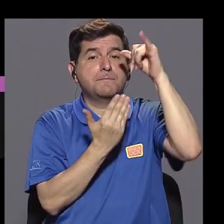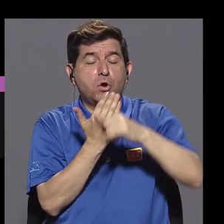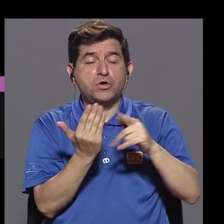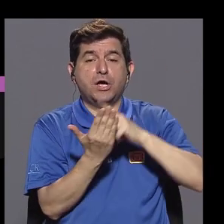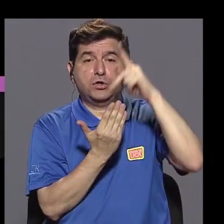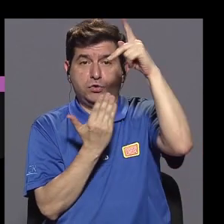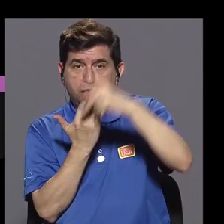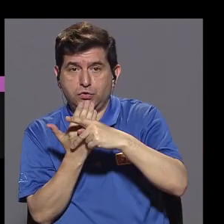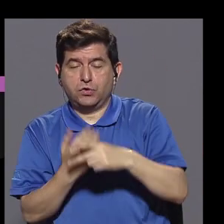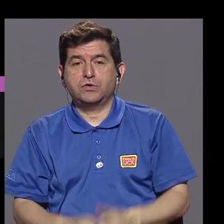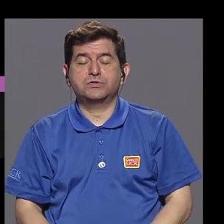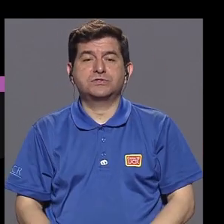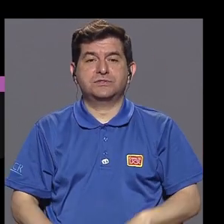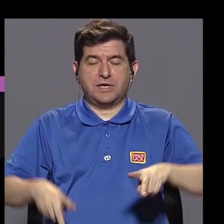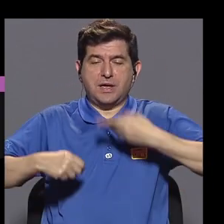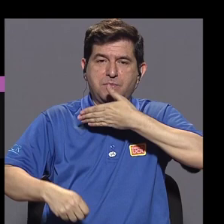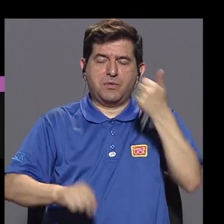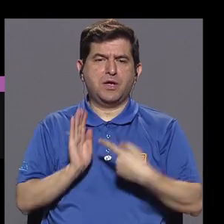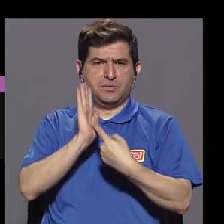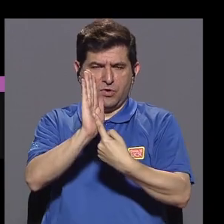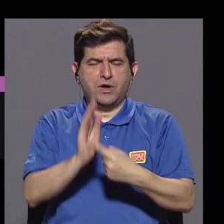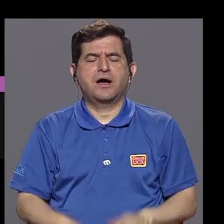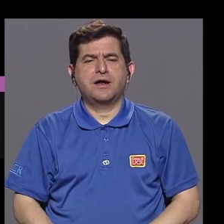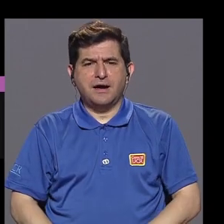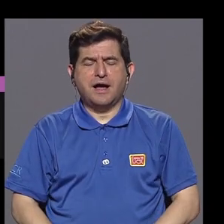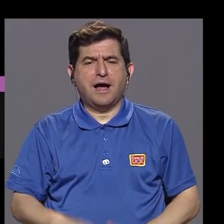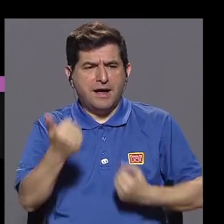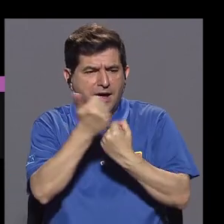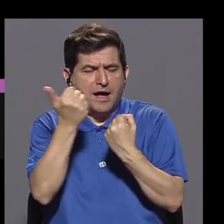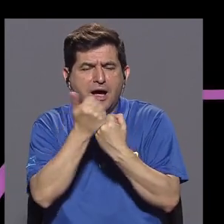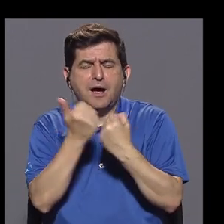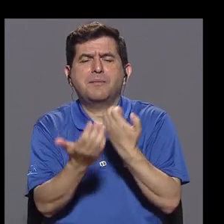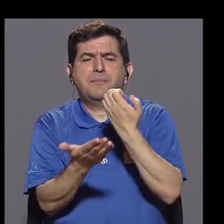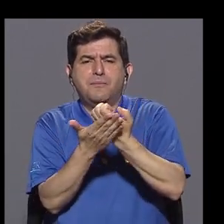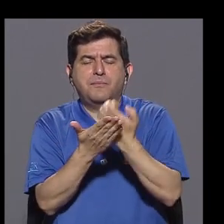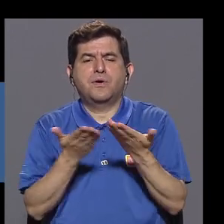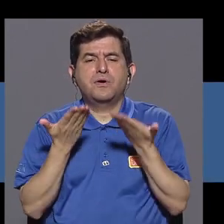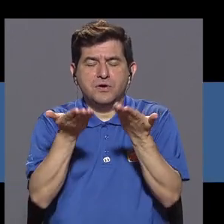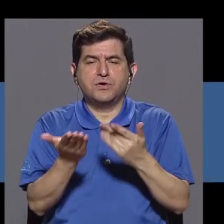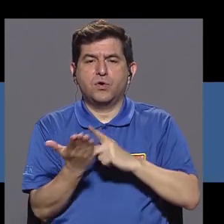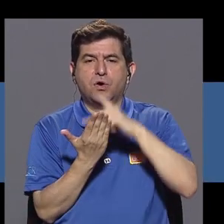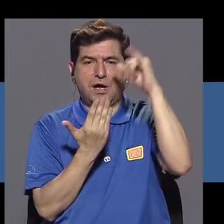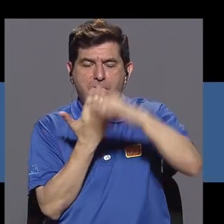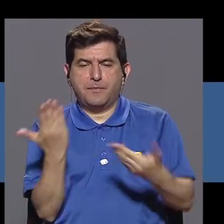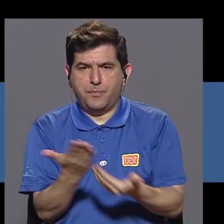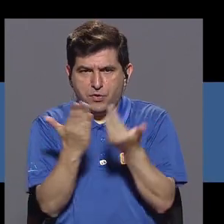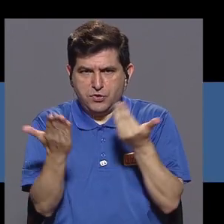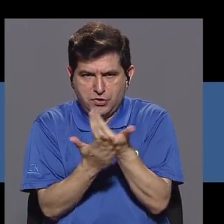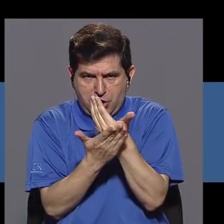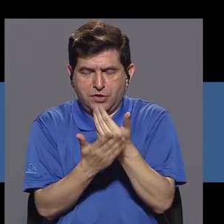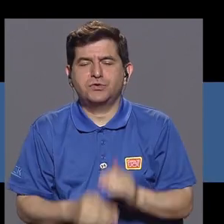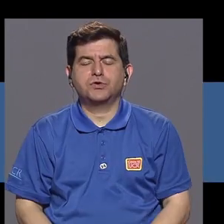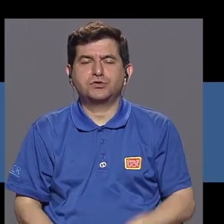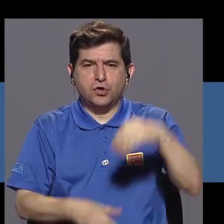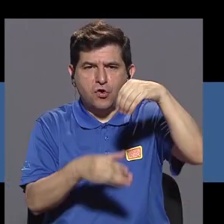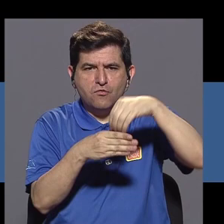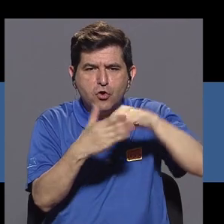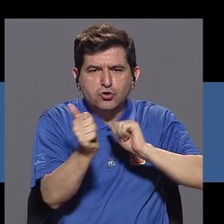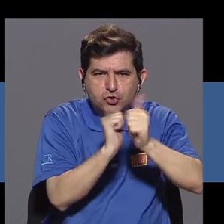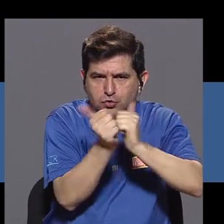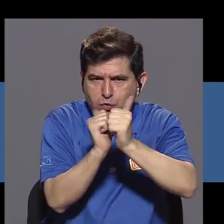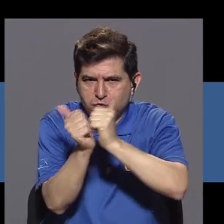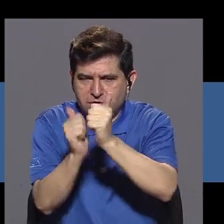que conversamos en Vivir Mejor, existe una opción de apoyo económico llamada Fondos Concursables. Sí, de hecho, los